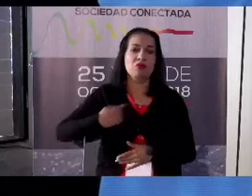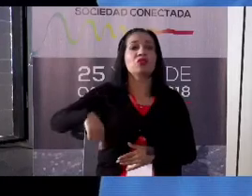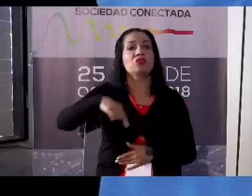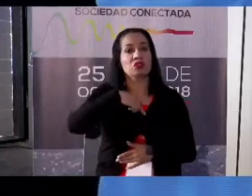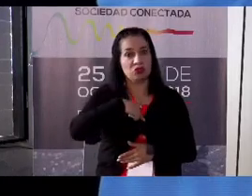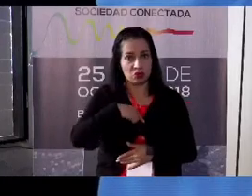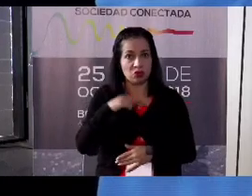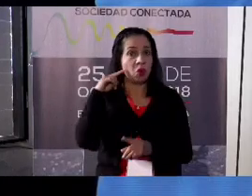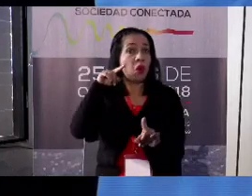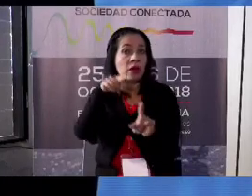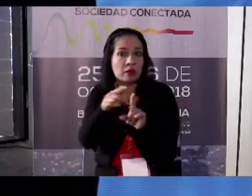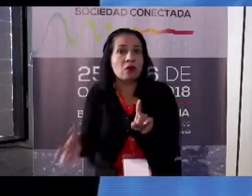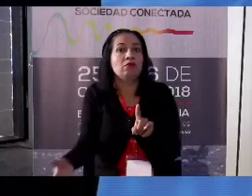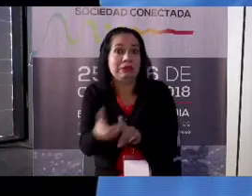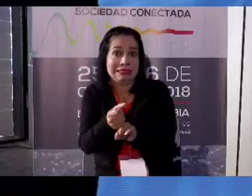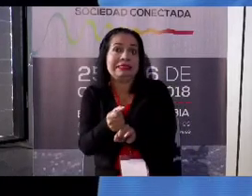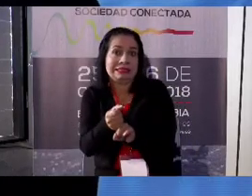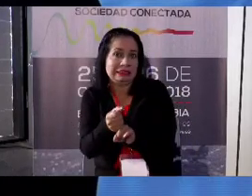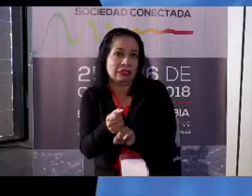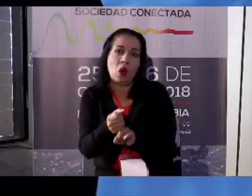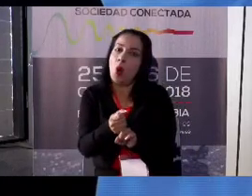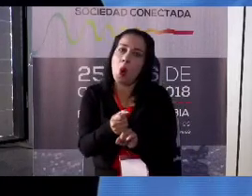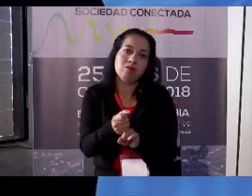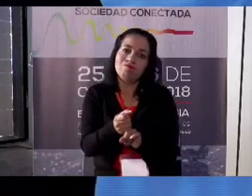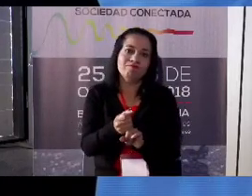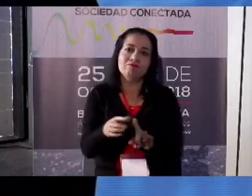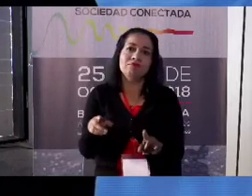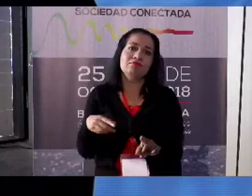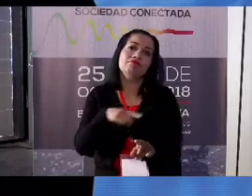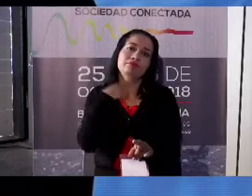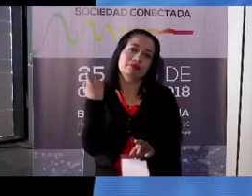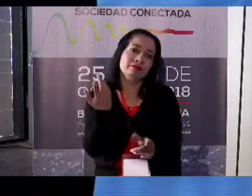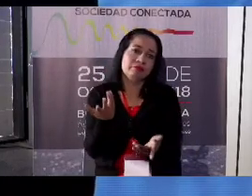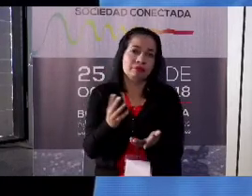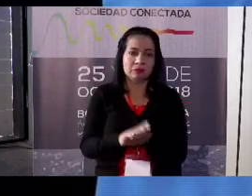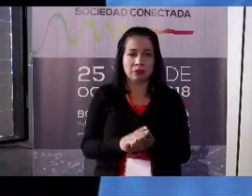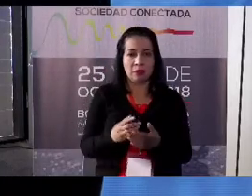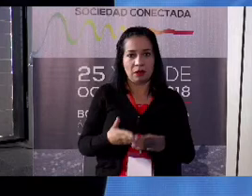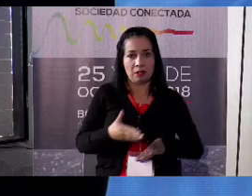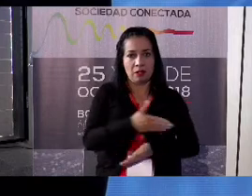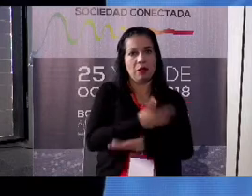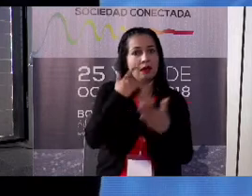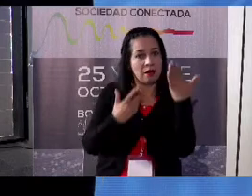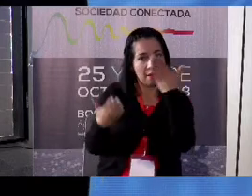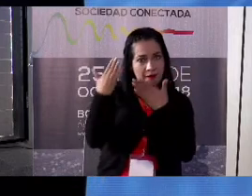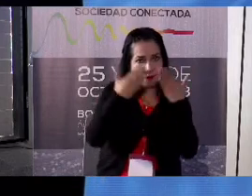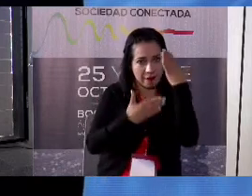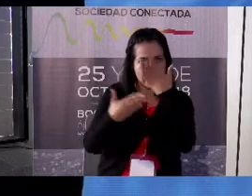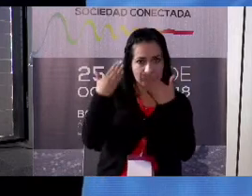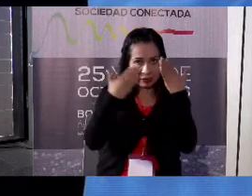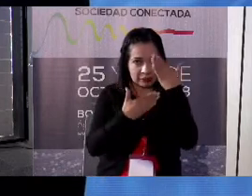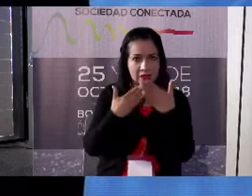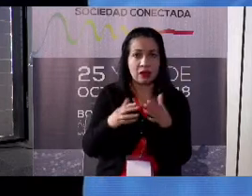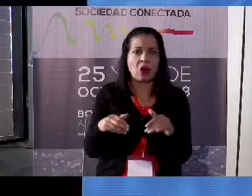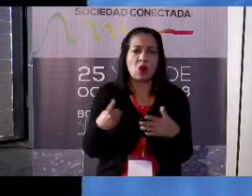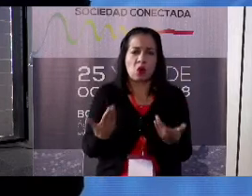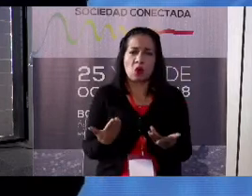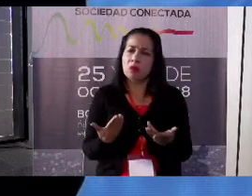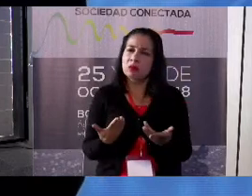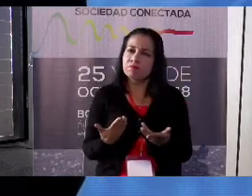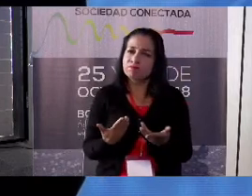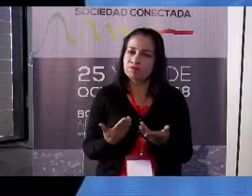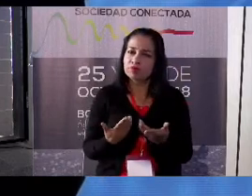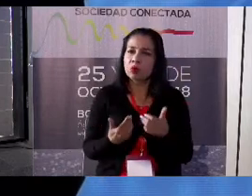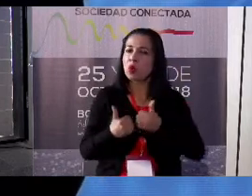o no Entonces tenemos que analizar cuáles son los los los eh eh los